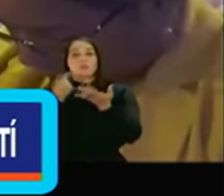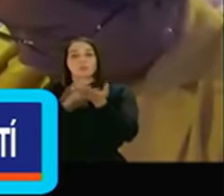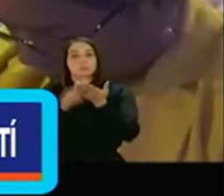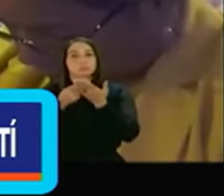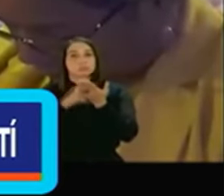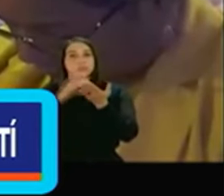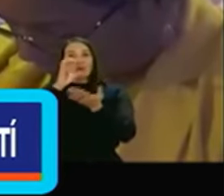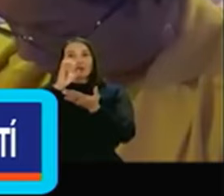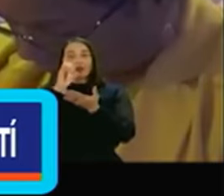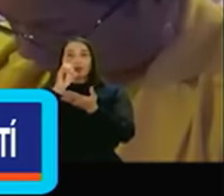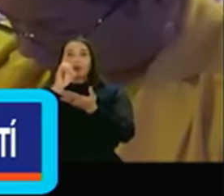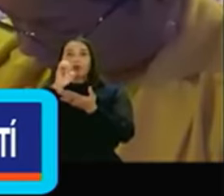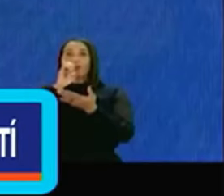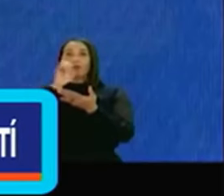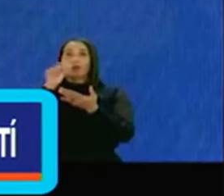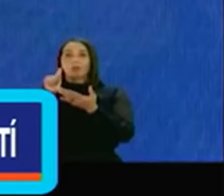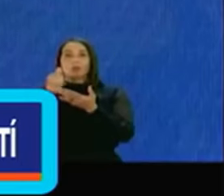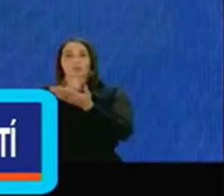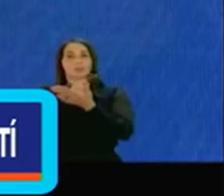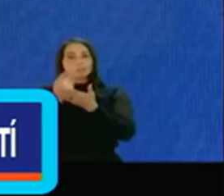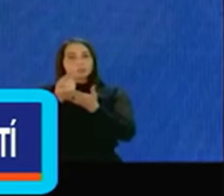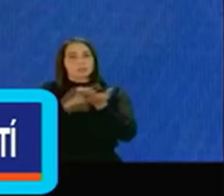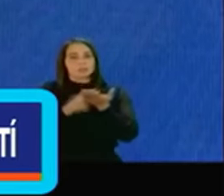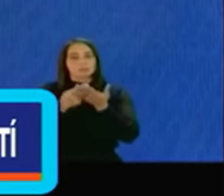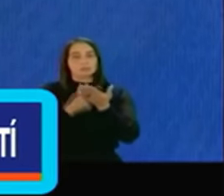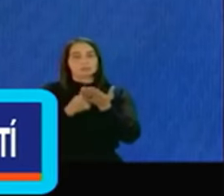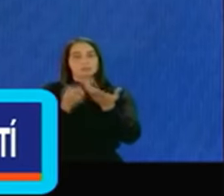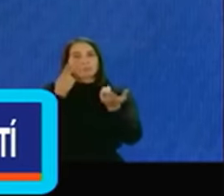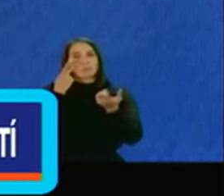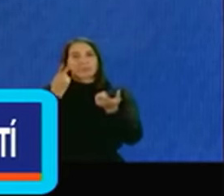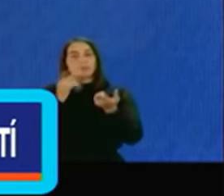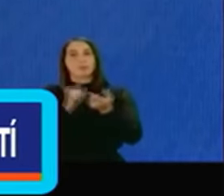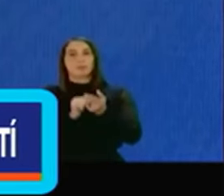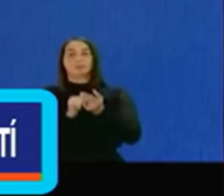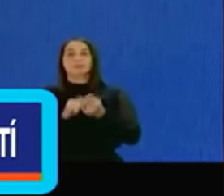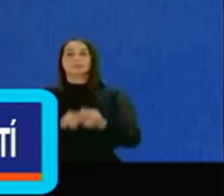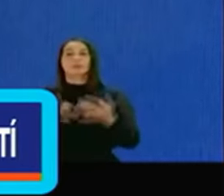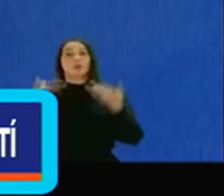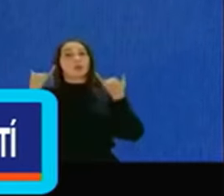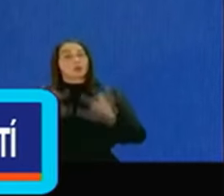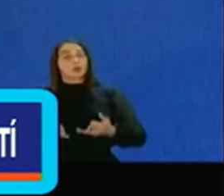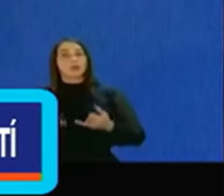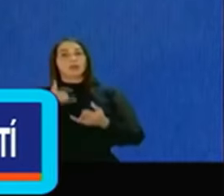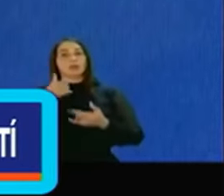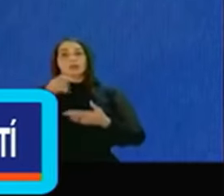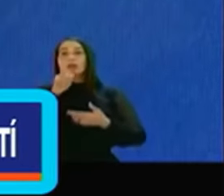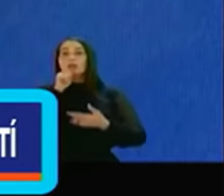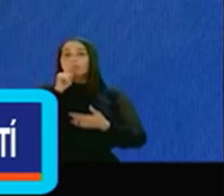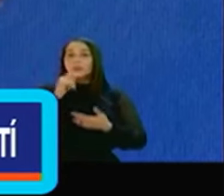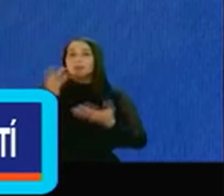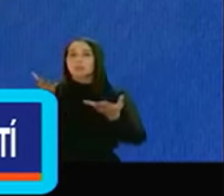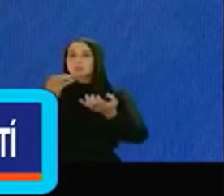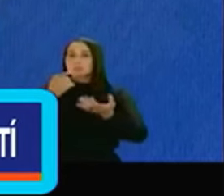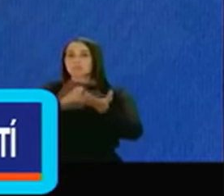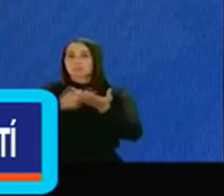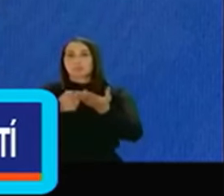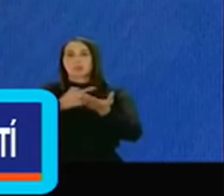OEA. Esta semana van a haber algunos conversatorios. Pero lo único que hay es que cada quien está dispuesto a ir al diálogo,